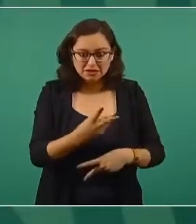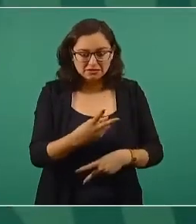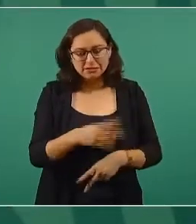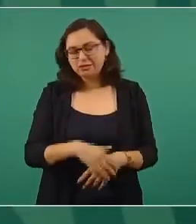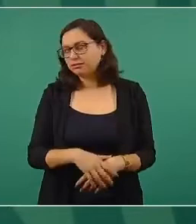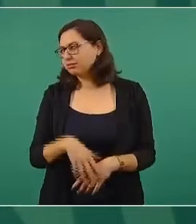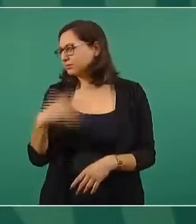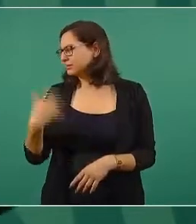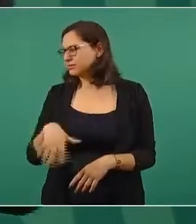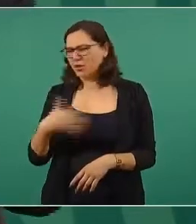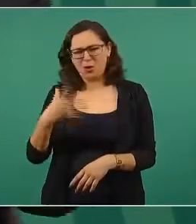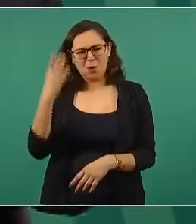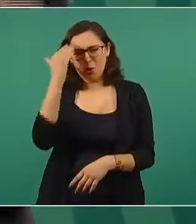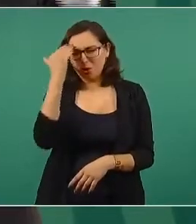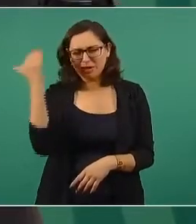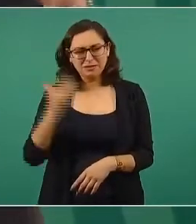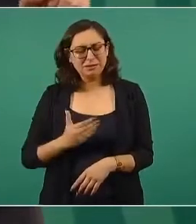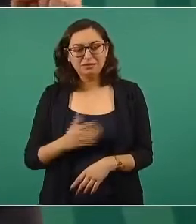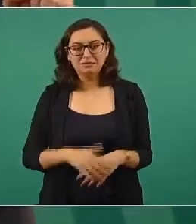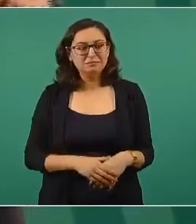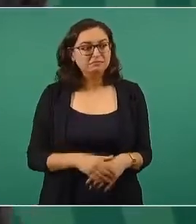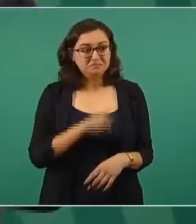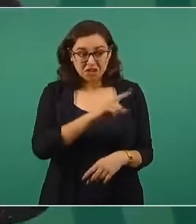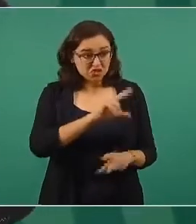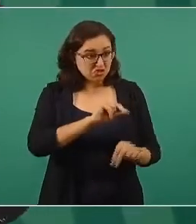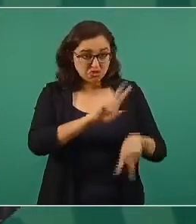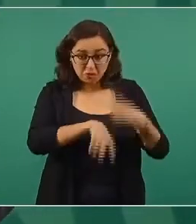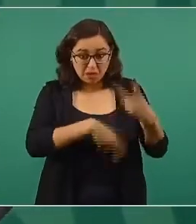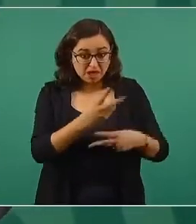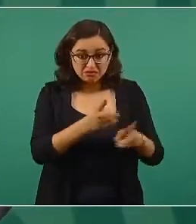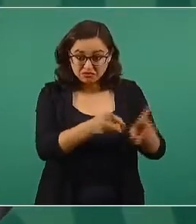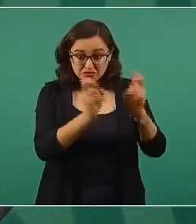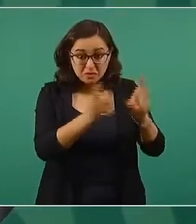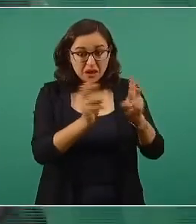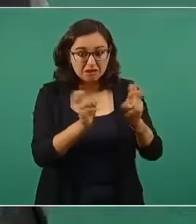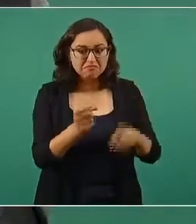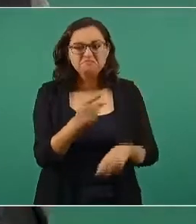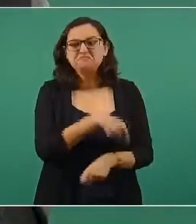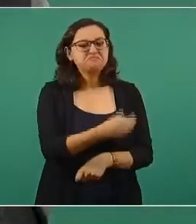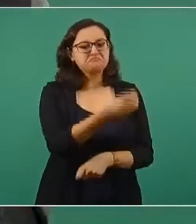doloroso, al comedor.